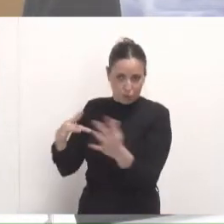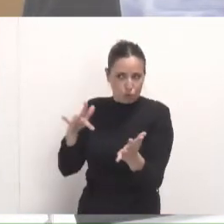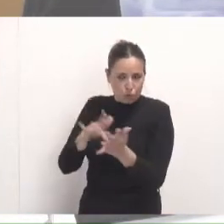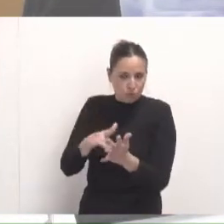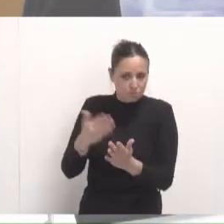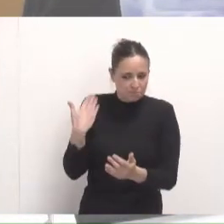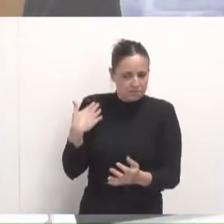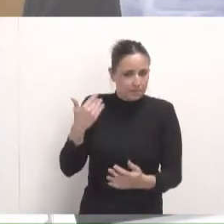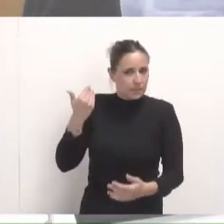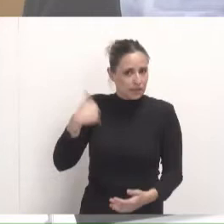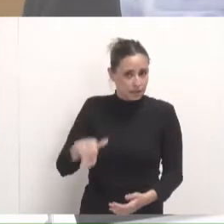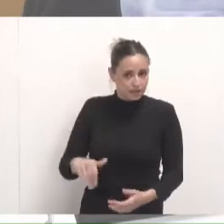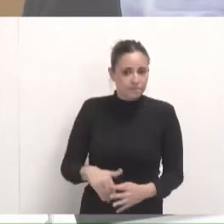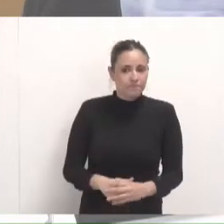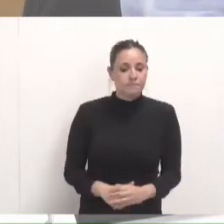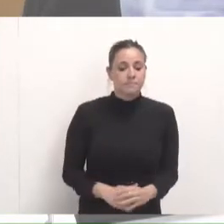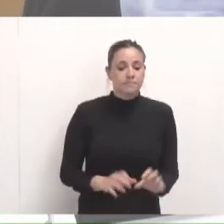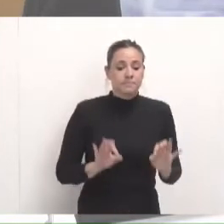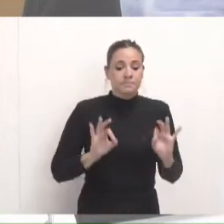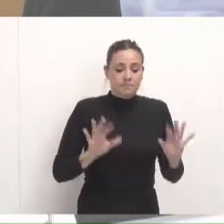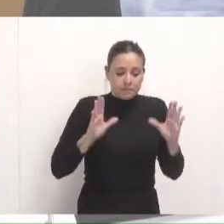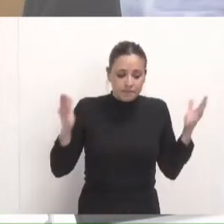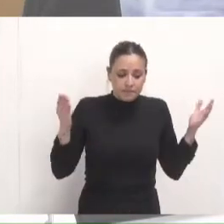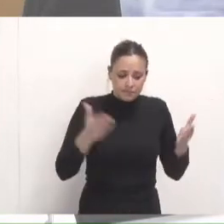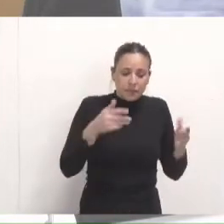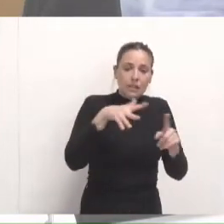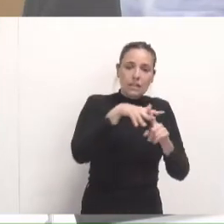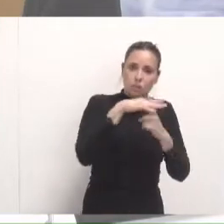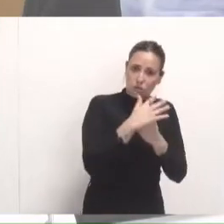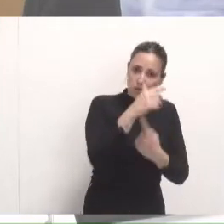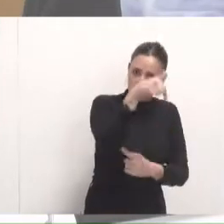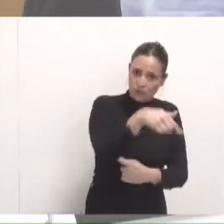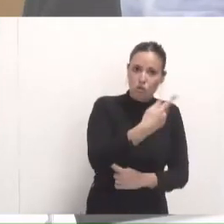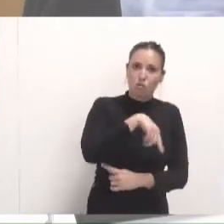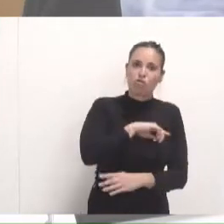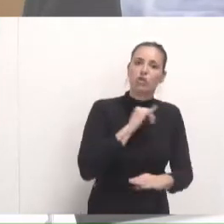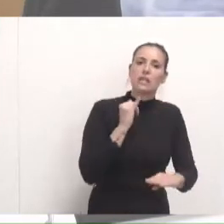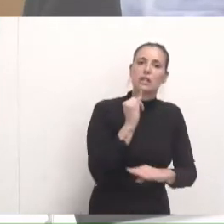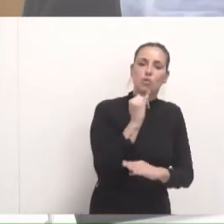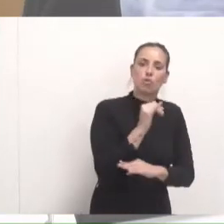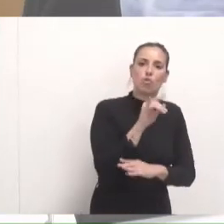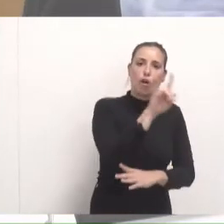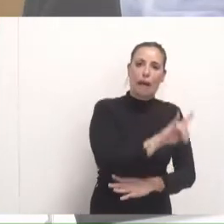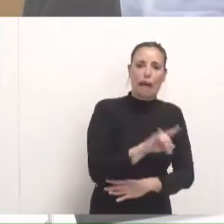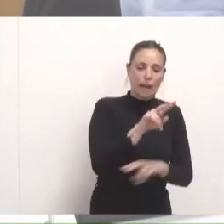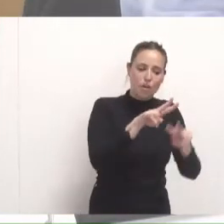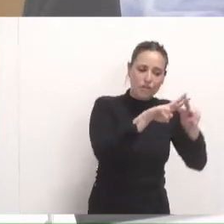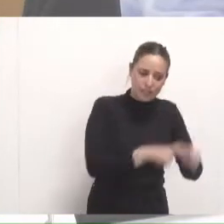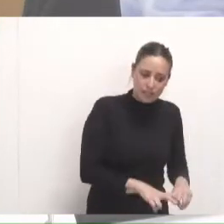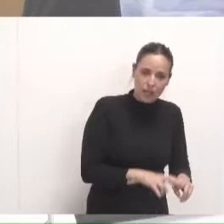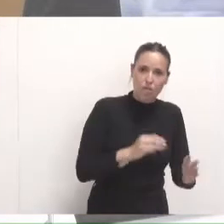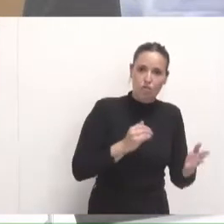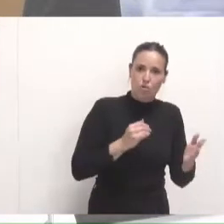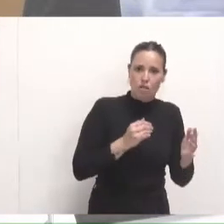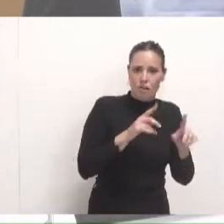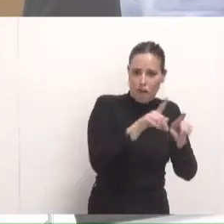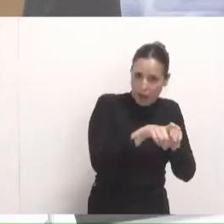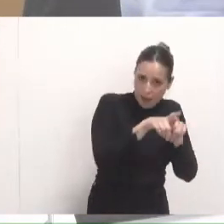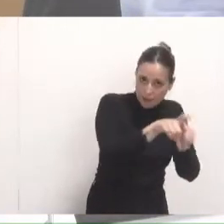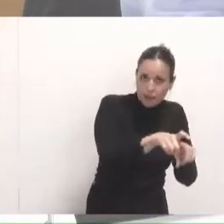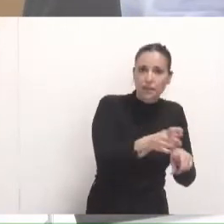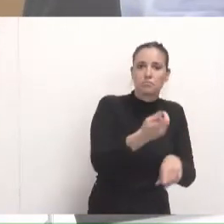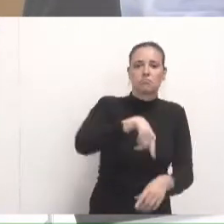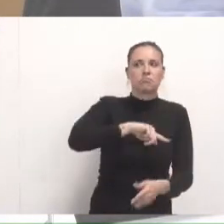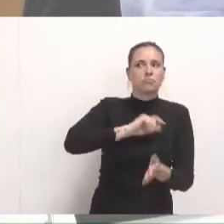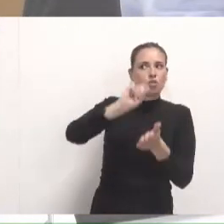En el caso que nos ocupa, pues se ha contratado por parte de ICIA, el Instituto Canario de Investigaciones Agrarias, pues a un